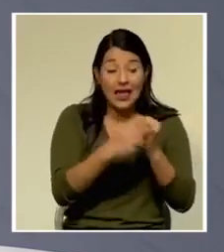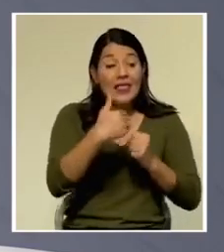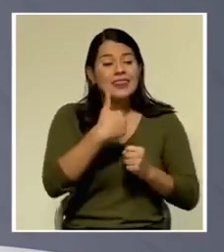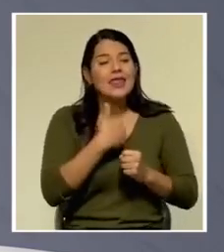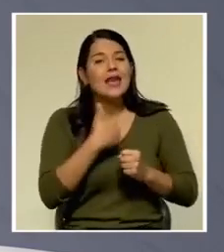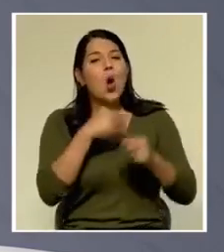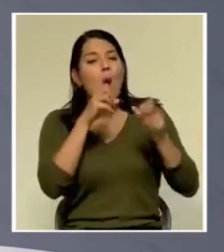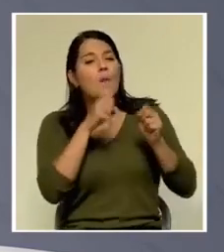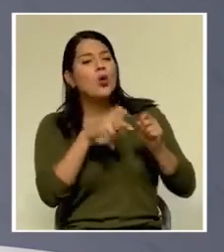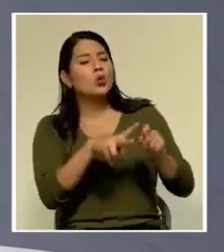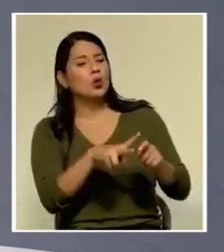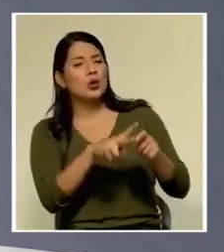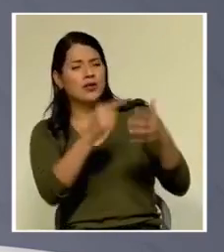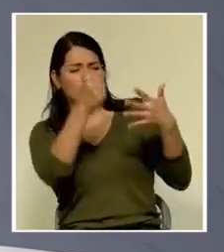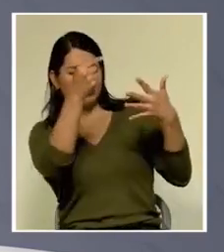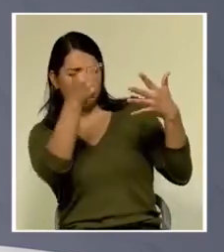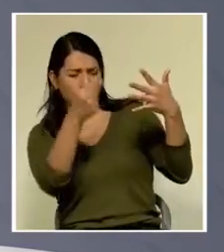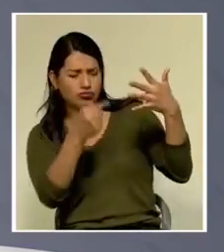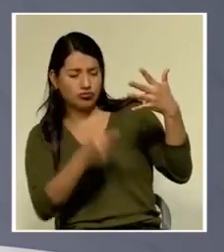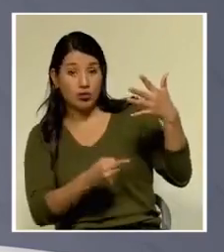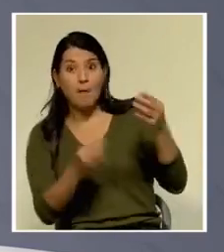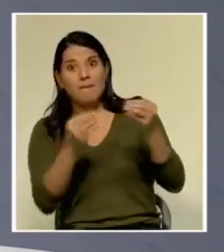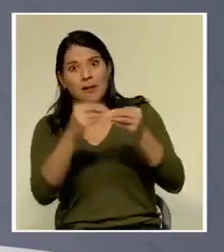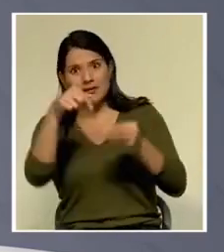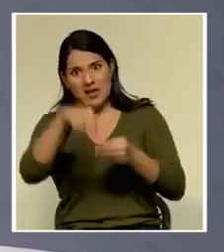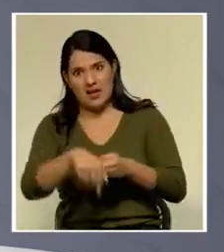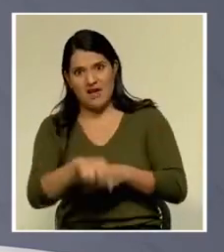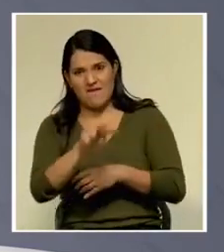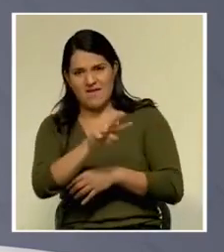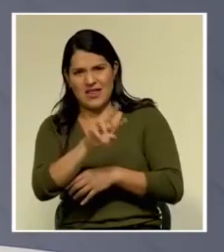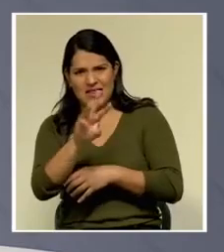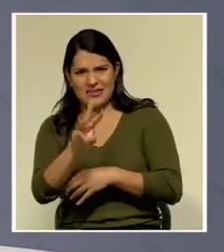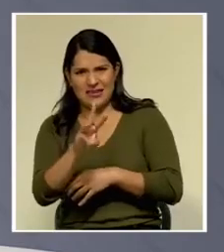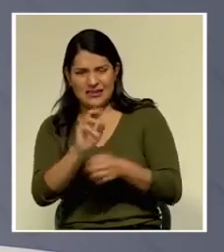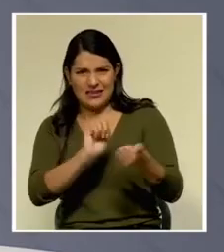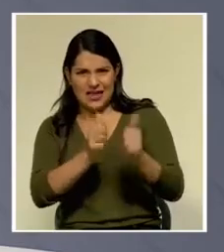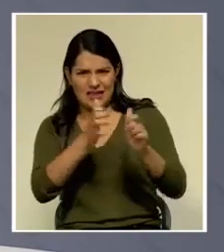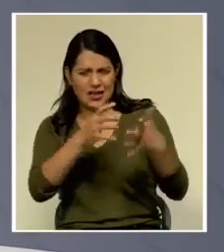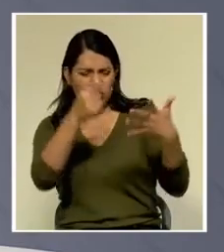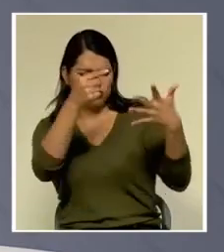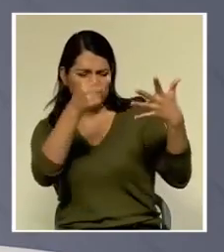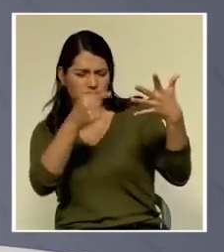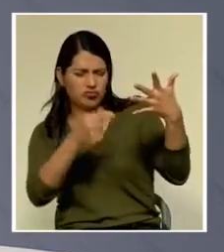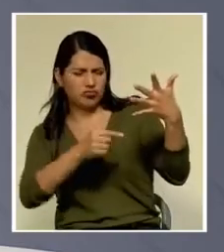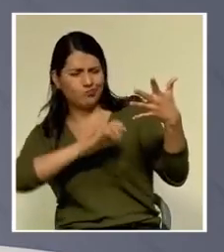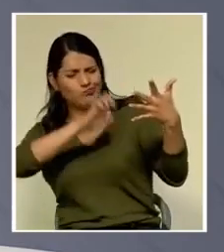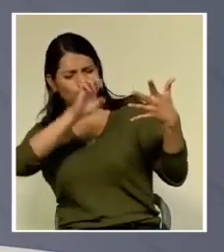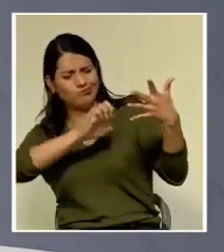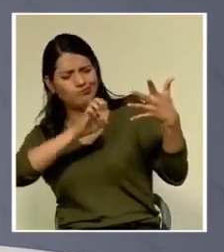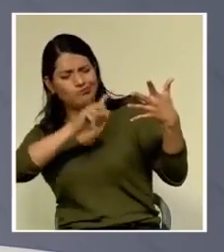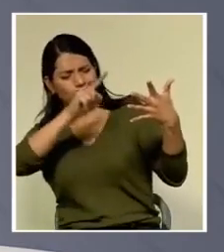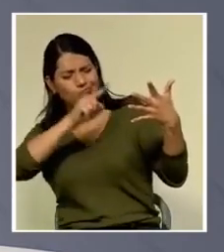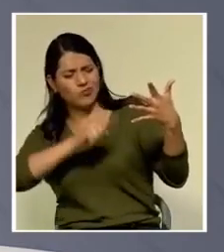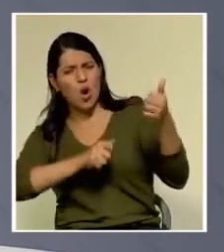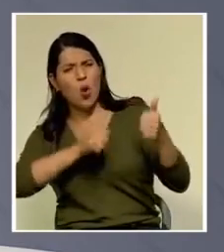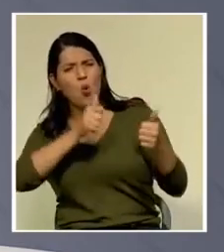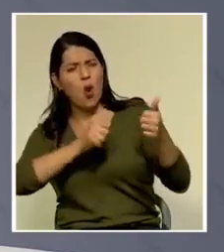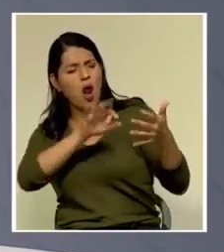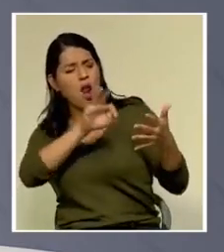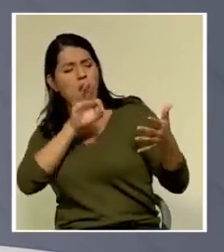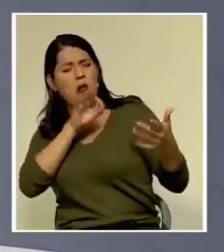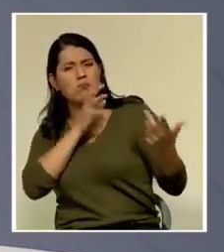todo cuando tuvimos una oferta de 25 personas candidatas, a quien mejor le parezca, con quien mayor comulguen sus ideas, el